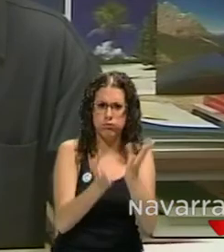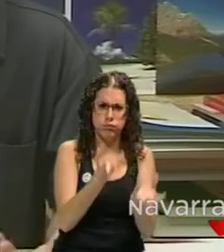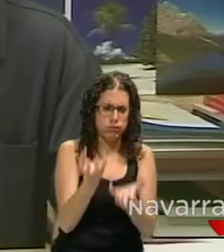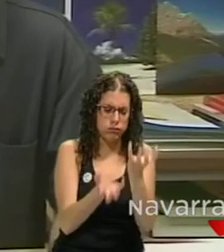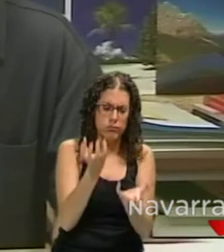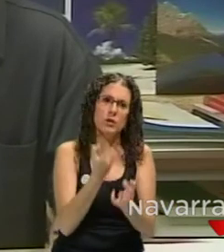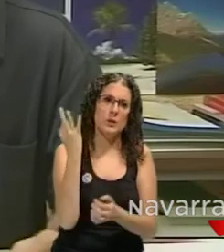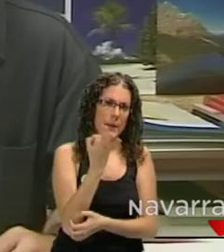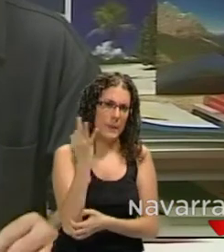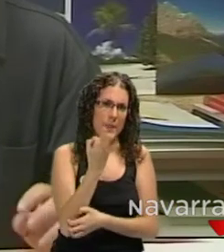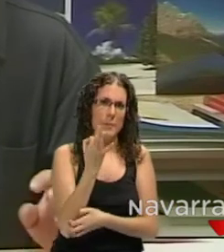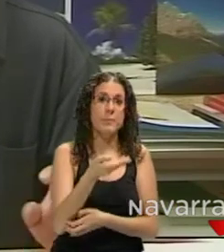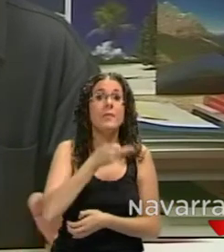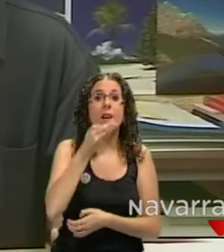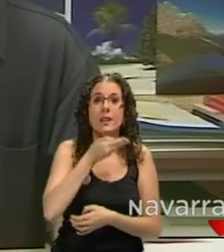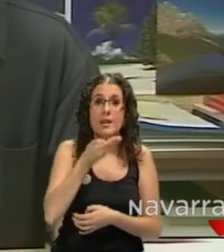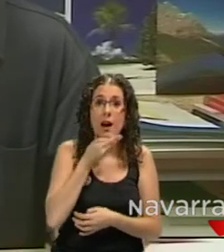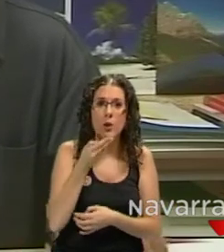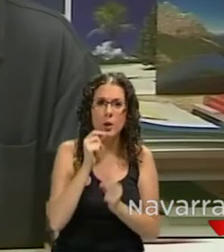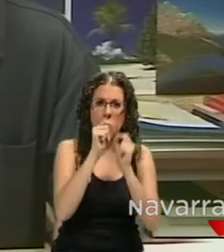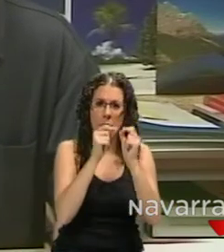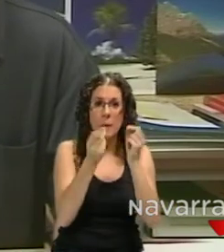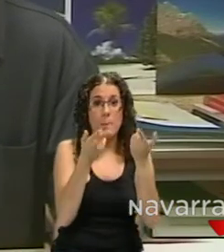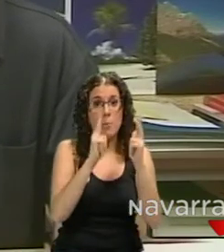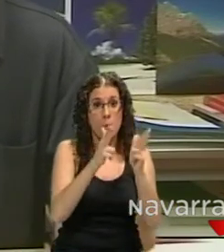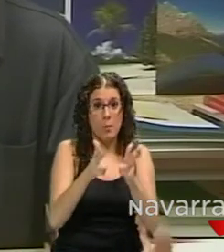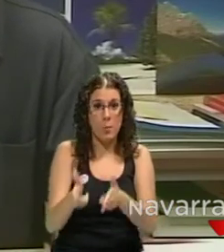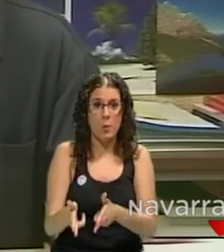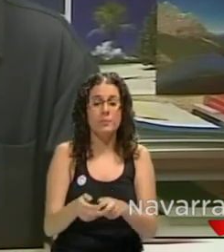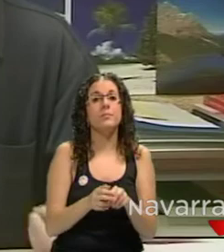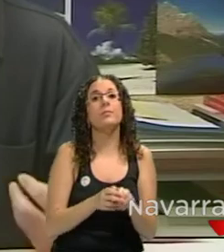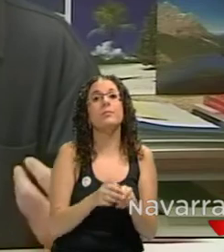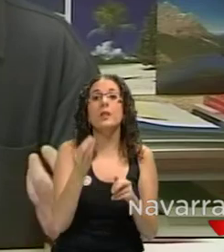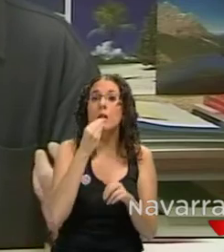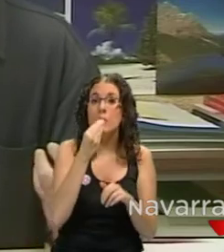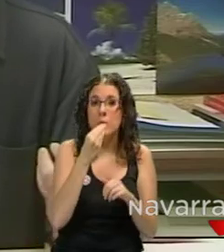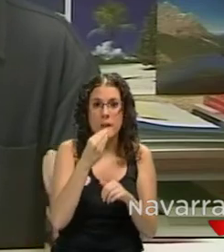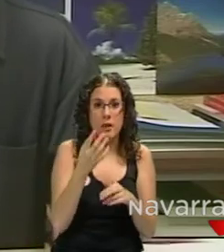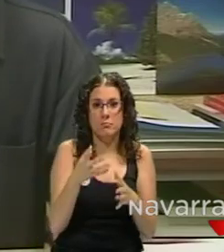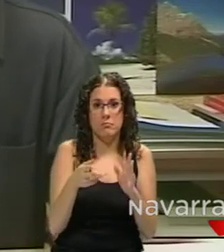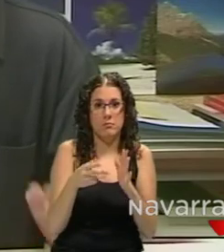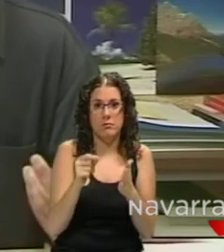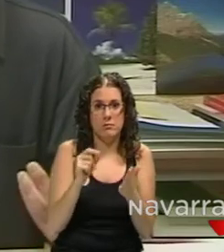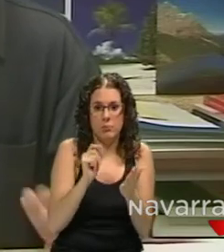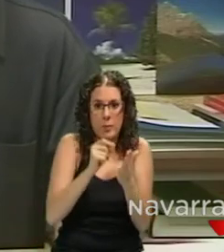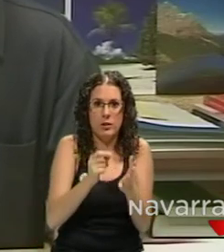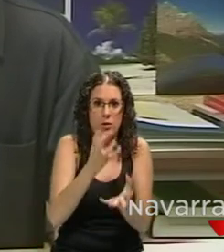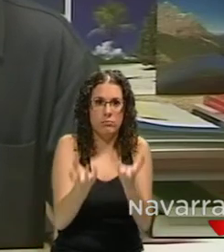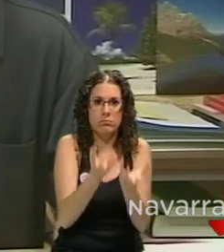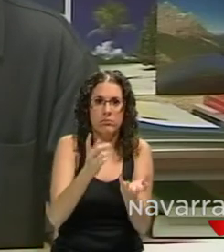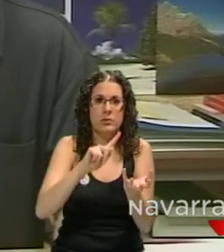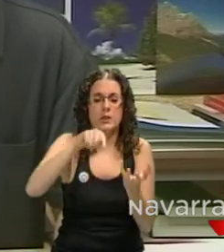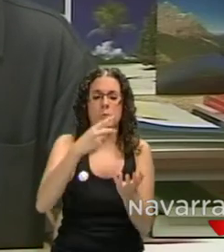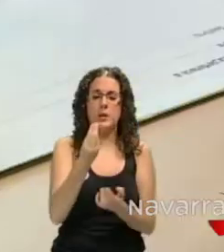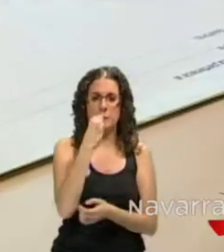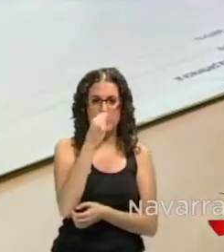las comidas y en las bebidas, y las comidas recién hechas y todavía calientes y bien hechas es una buena medida